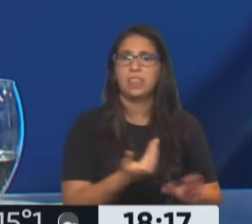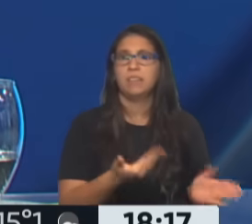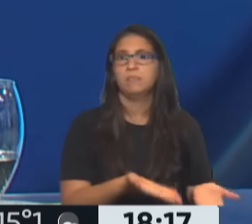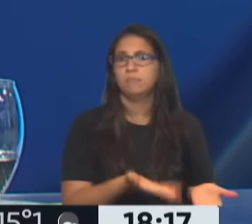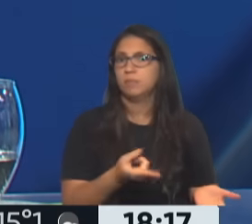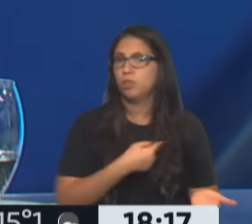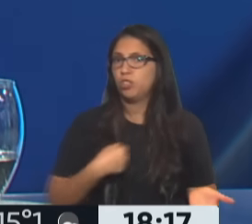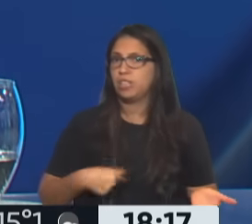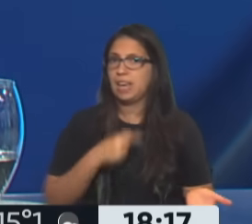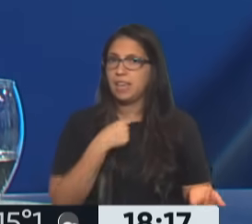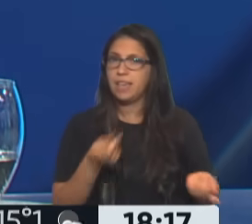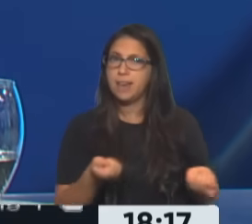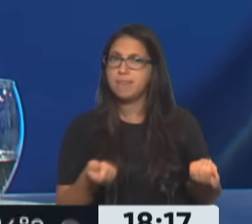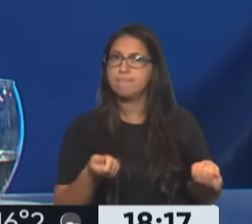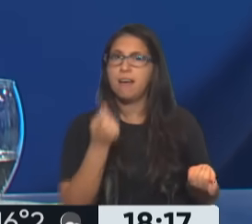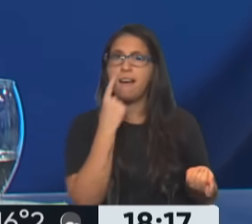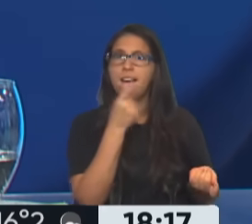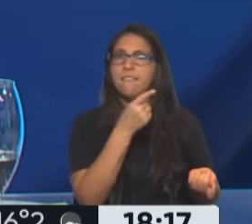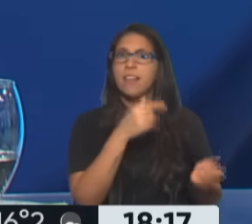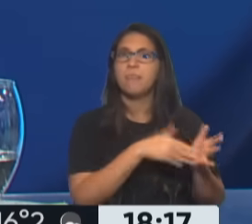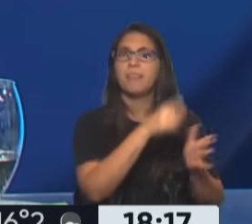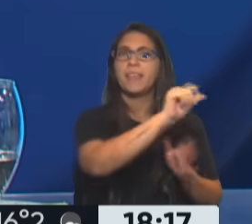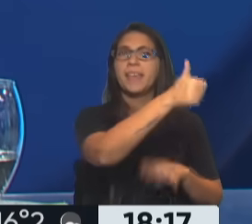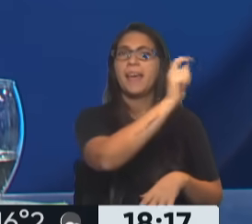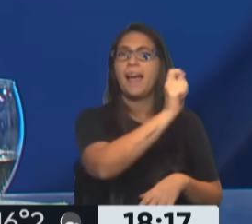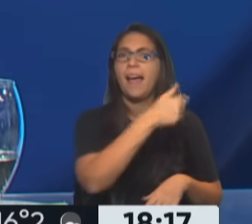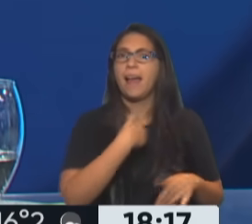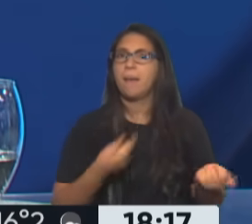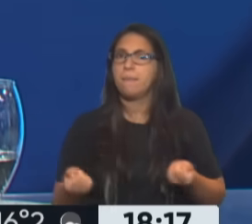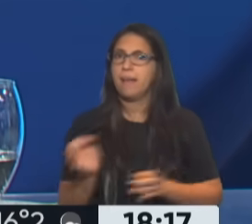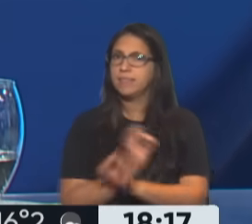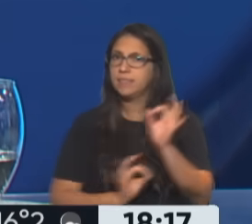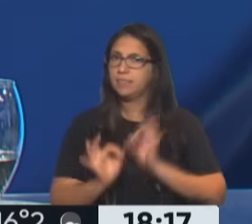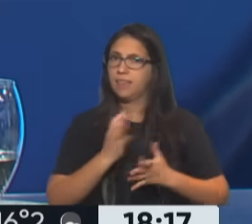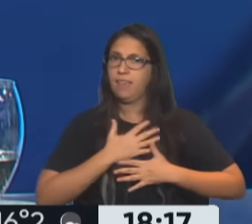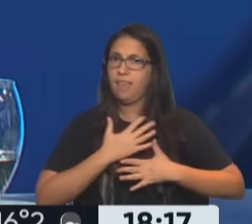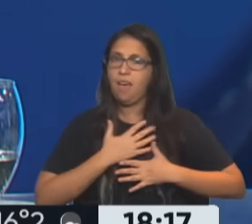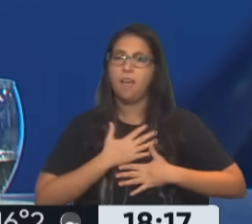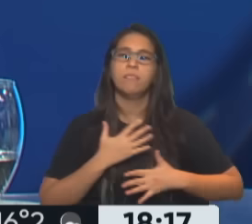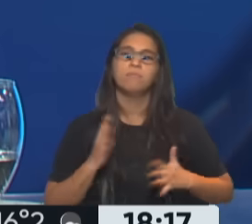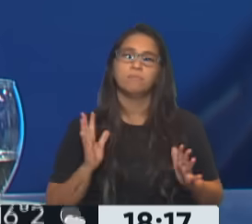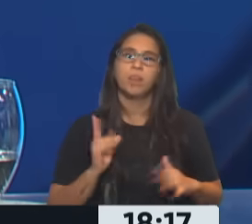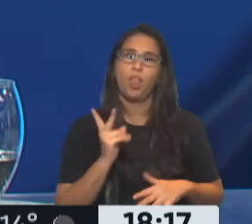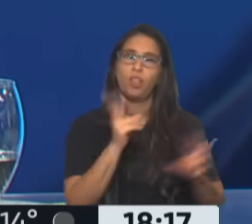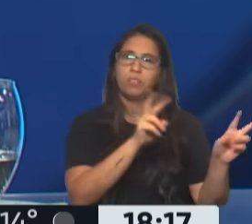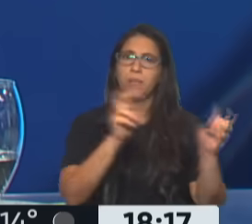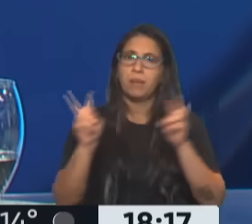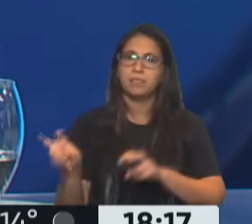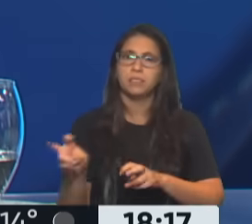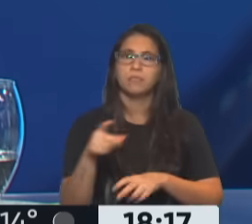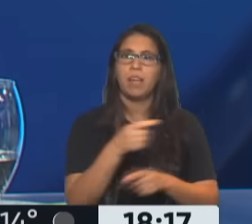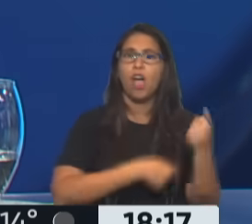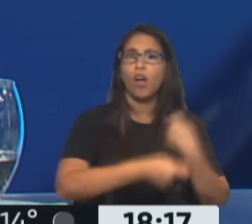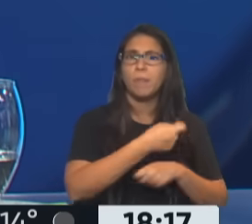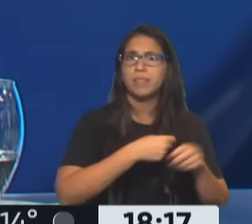jugar China también en ese contexto, pero bueno, a priori me parece que es muy interesante estas dos cuestiones. Primero lo de lo